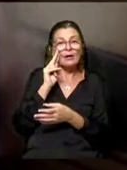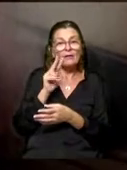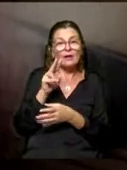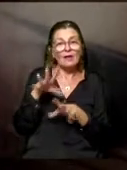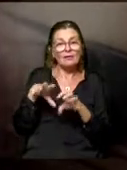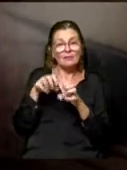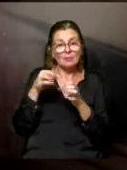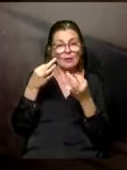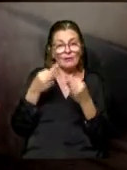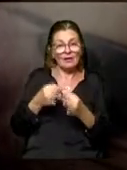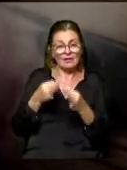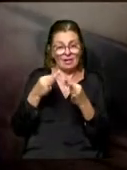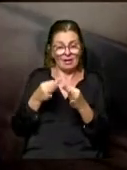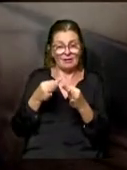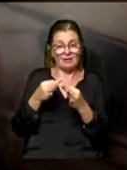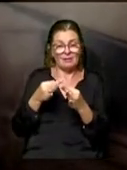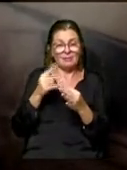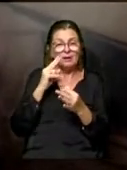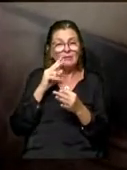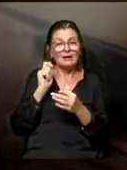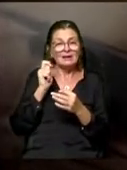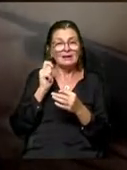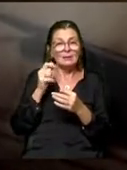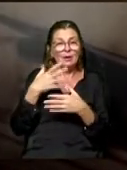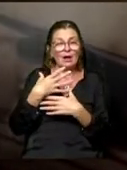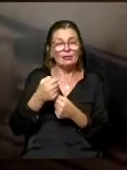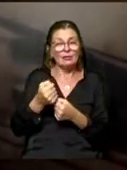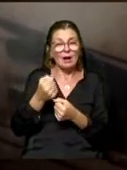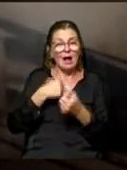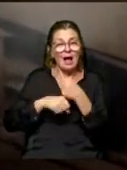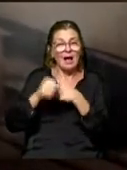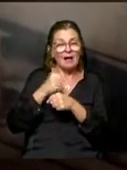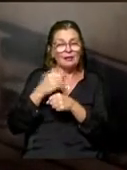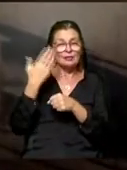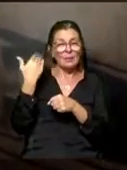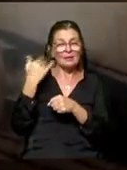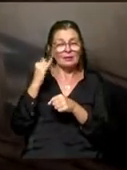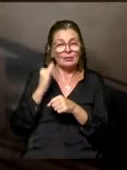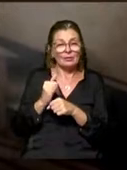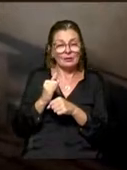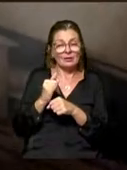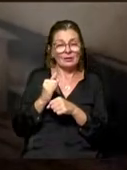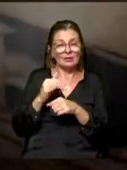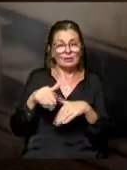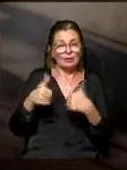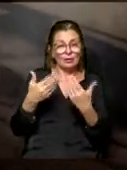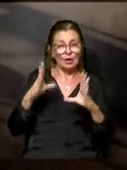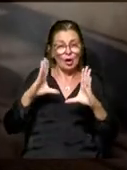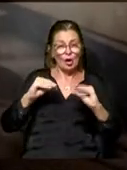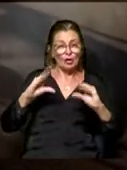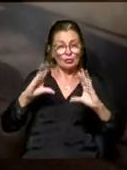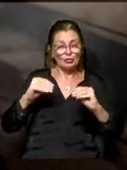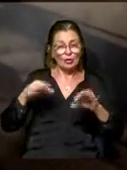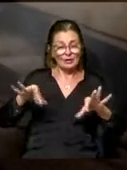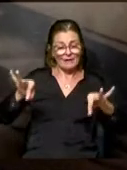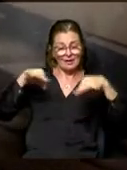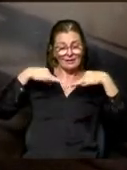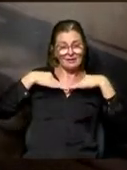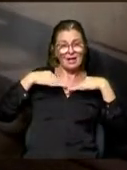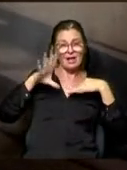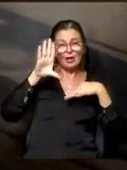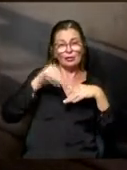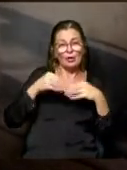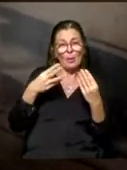vivimos realmente, para ver quién nos puede ayudar, porque el año pasado sí nos dieron colchones, nos dieron frazadas a todos los que